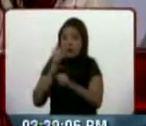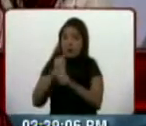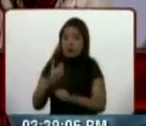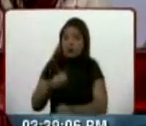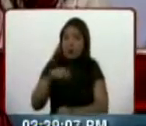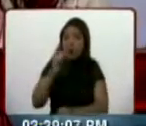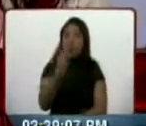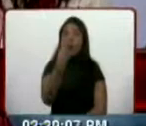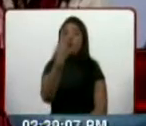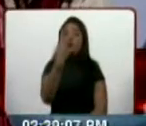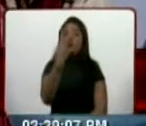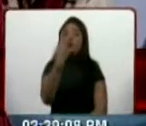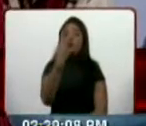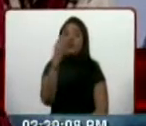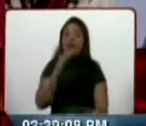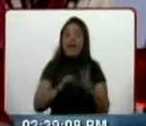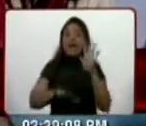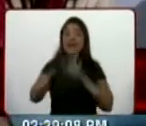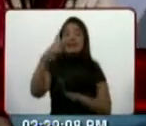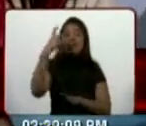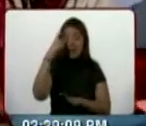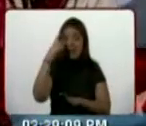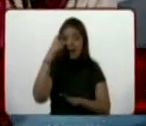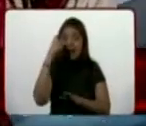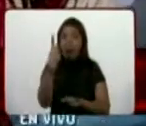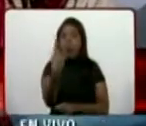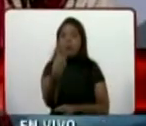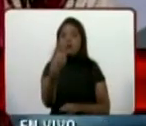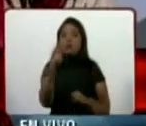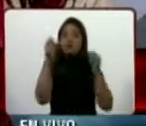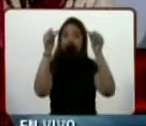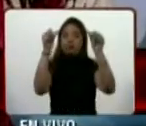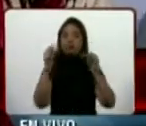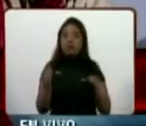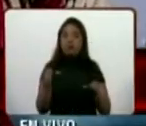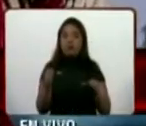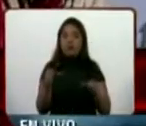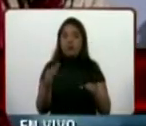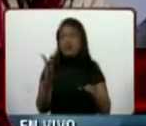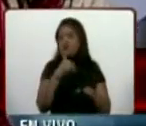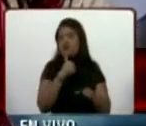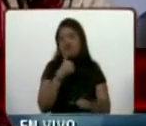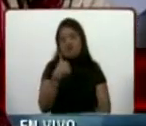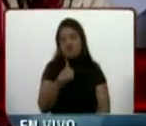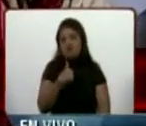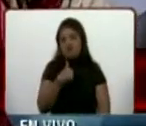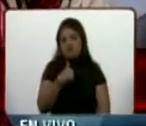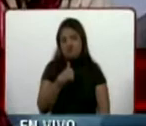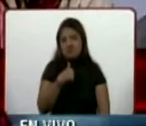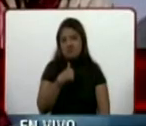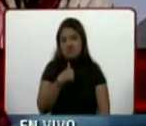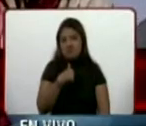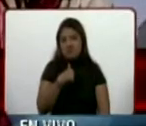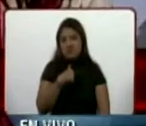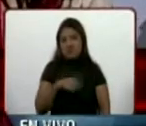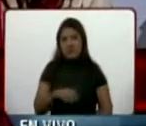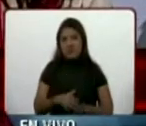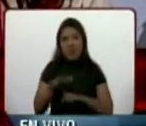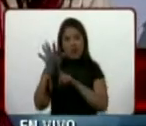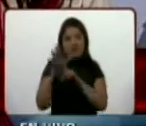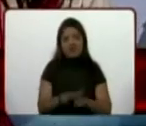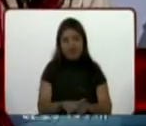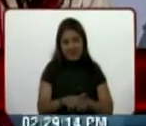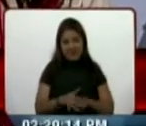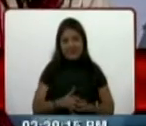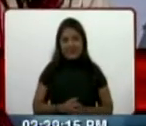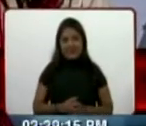una sola vez en 15 días en la portada. O sea, yo era invisible, yo no existía. Los invisibles. Yo